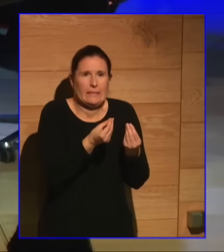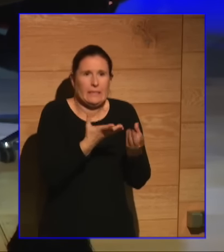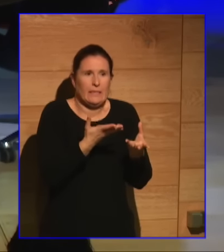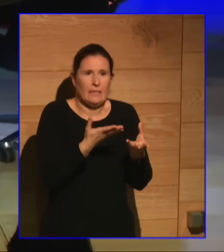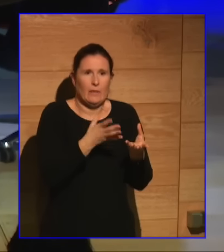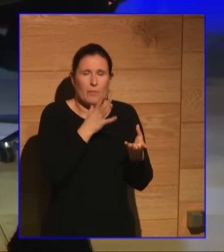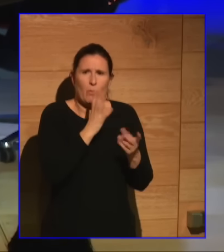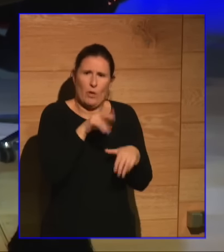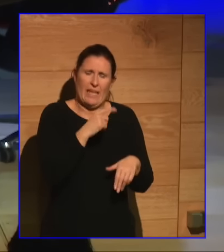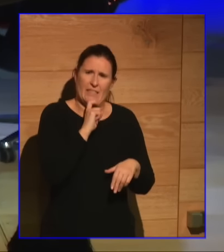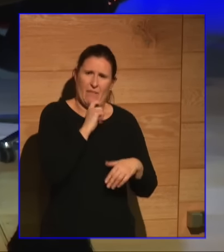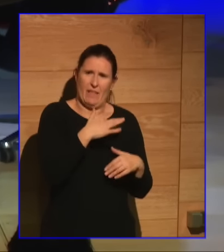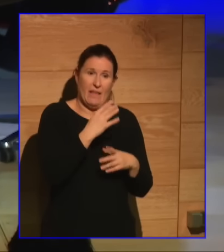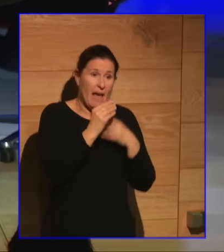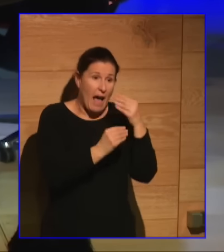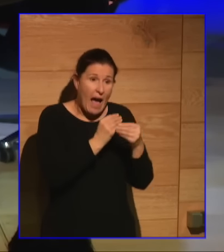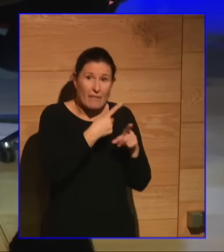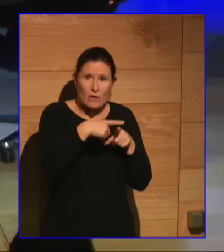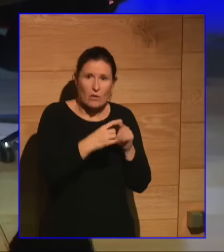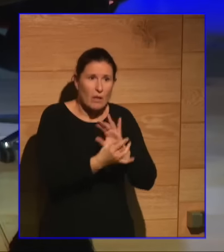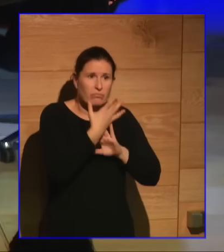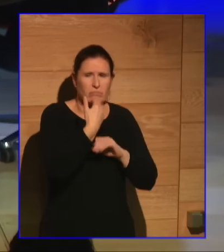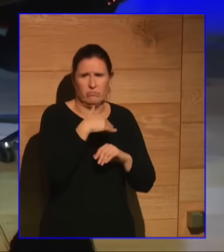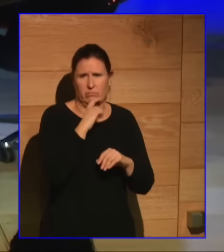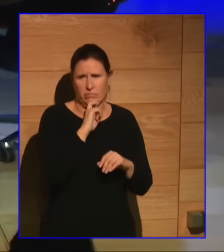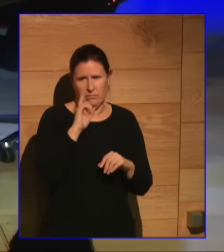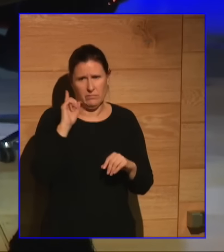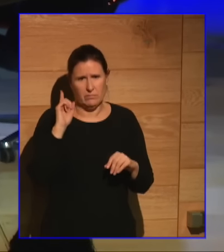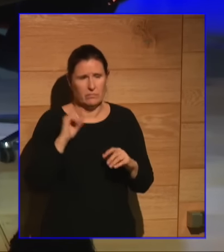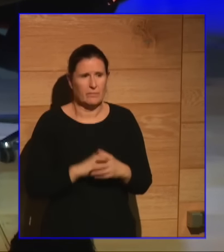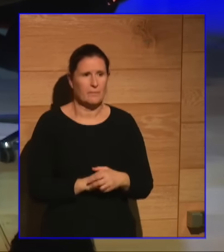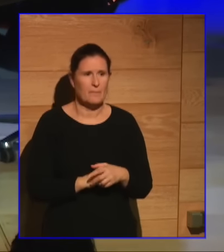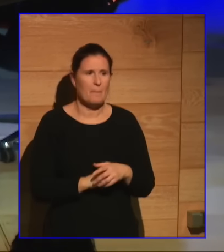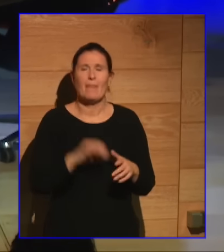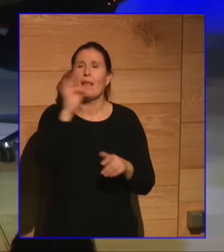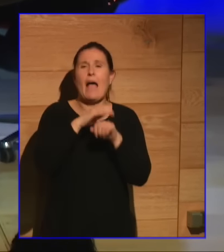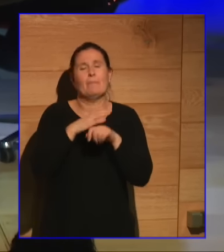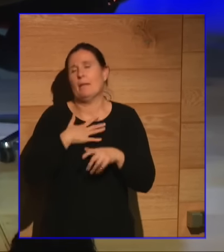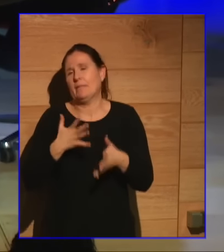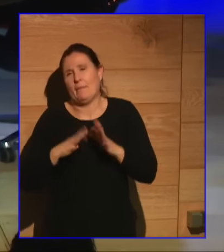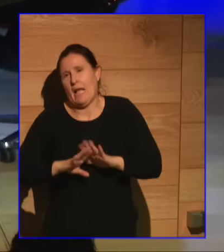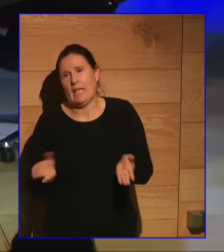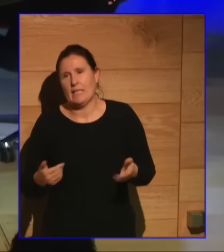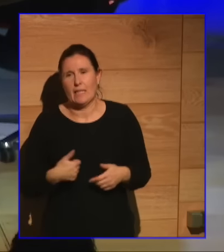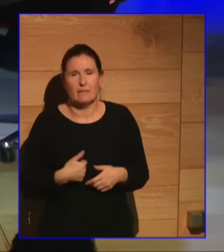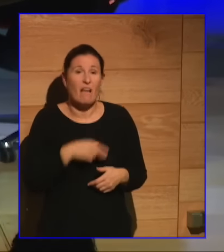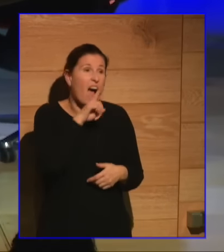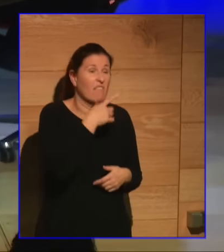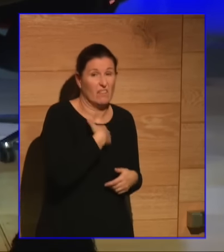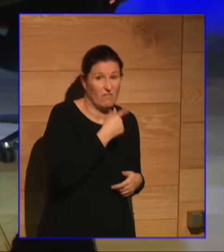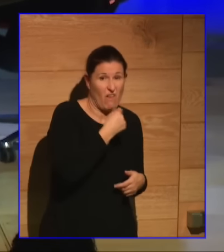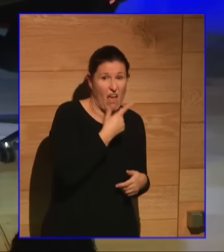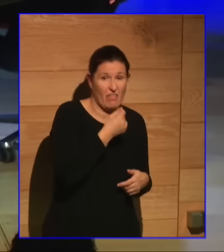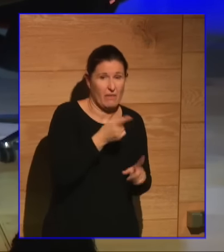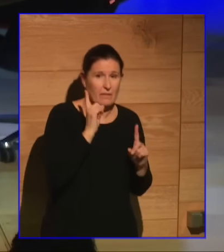difícil. Es que hacer cosas es muy difícil. Complicadísimo. A mí Amistad me encanta y punto. ¿Sabéis lo que es muy fácil hablar? Me gusta mucho